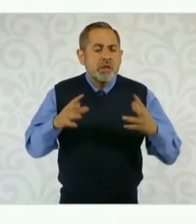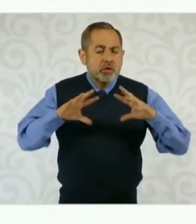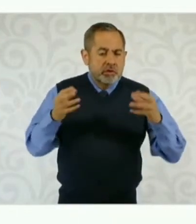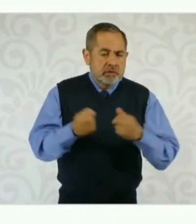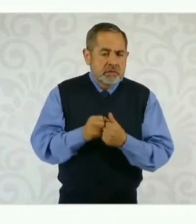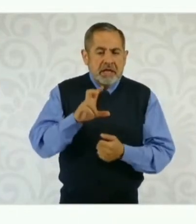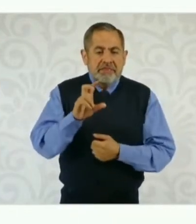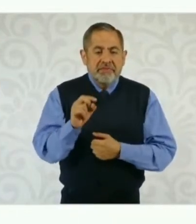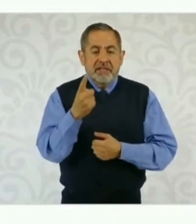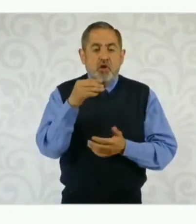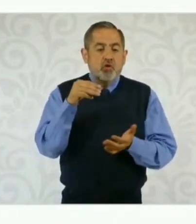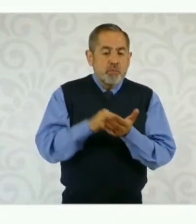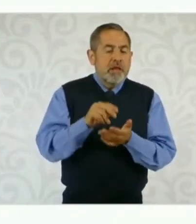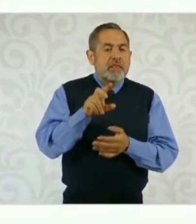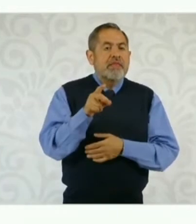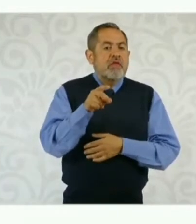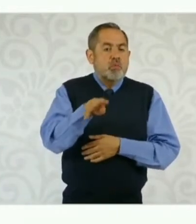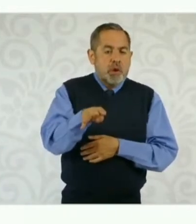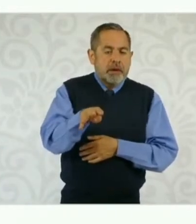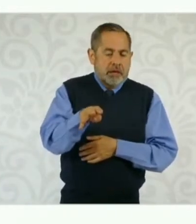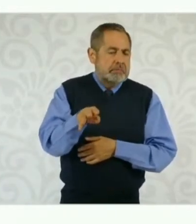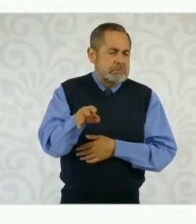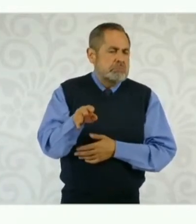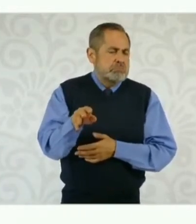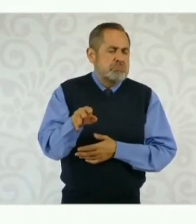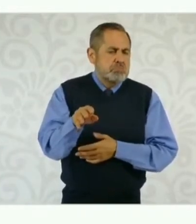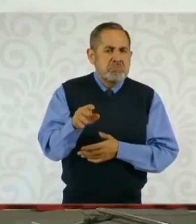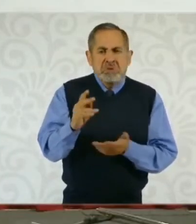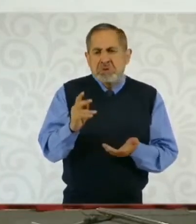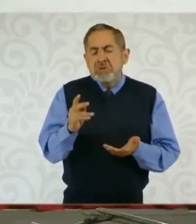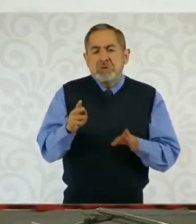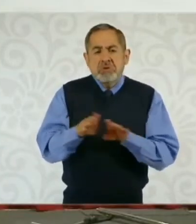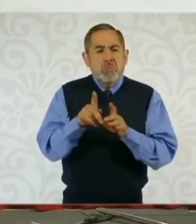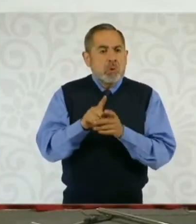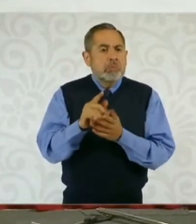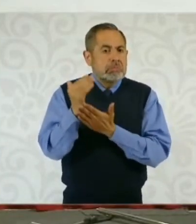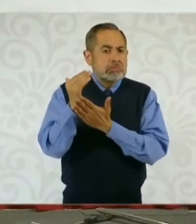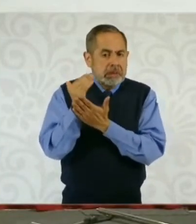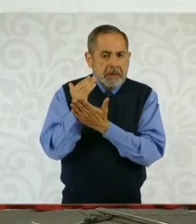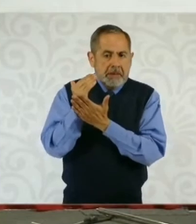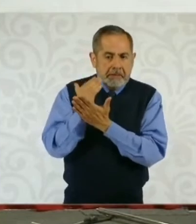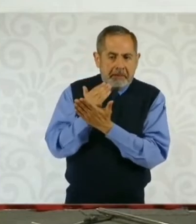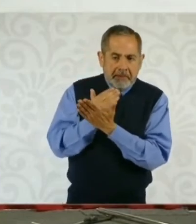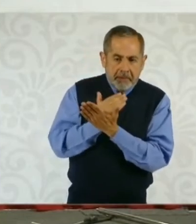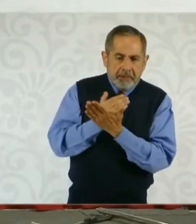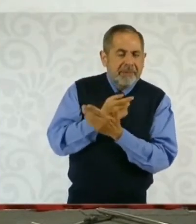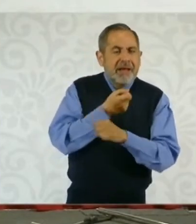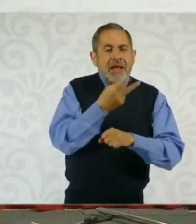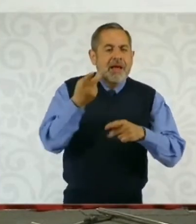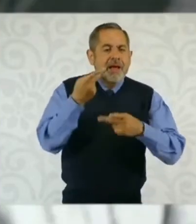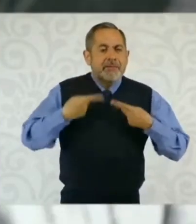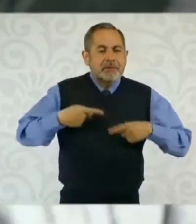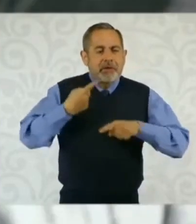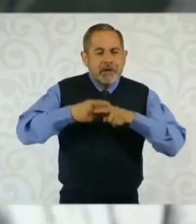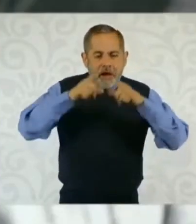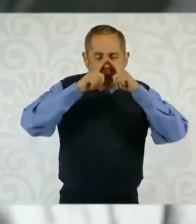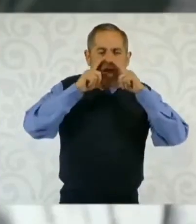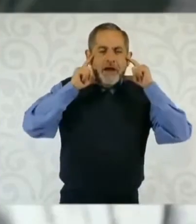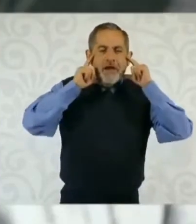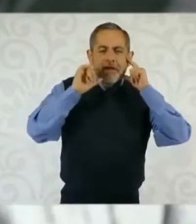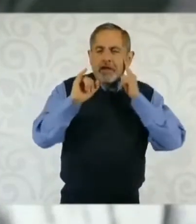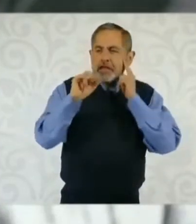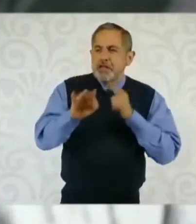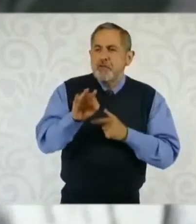llevamos 31.039 casos. O sea, se ha logrado disminuir los casos de influenza en el